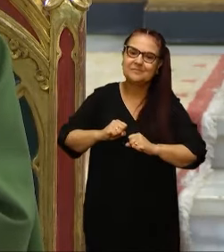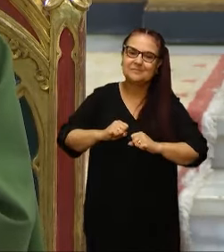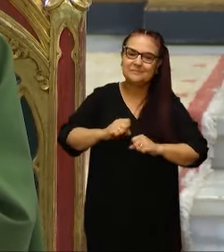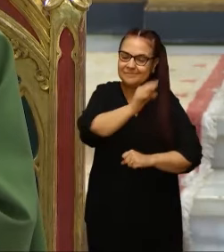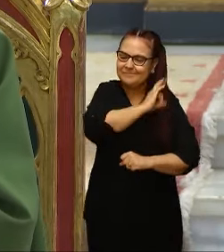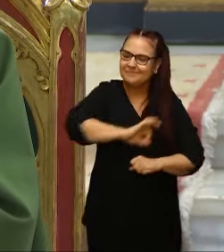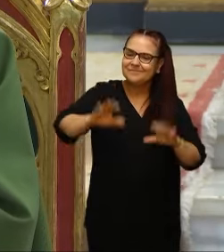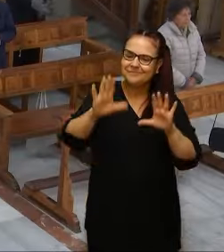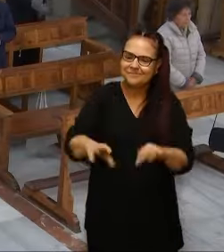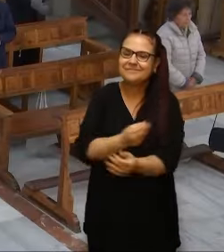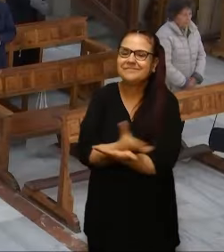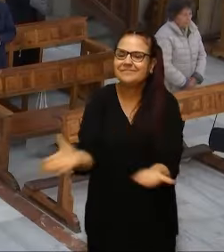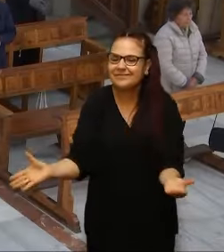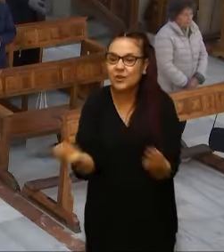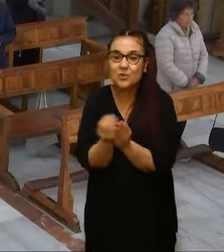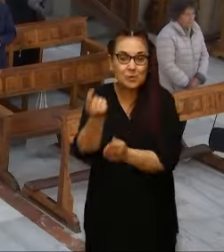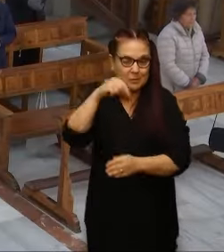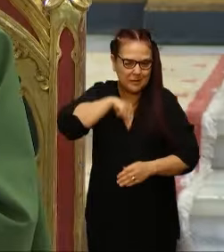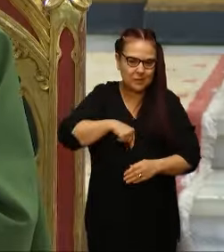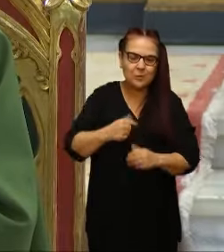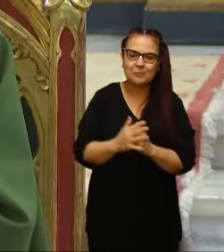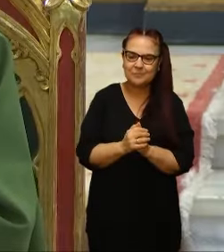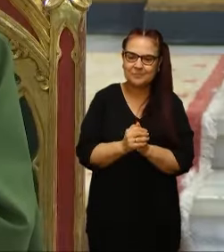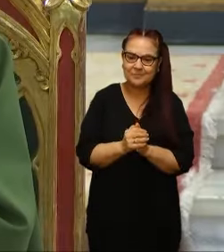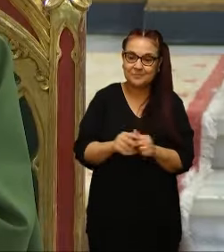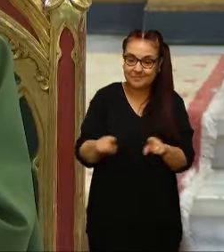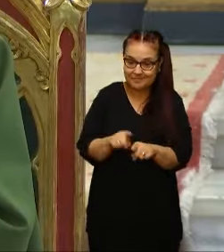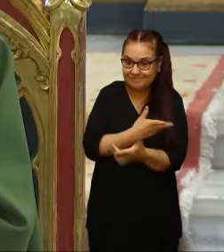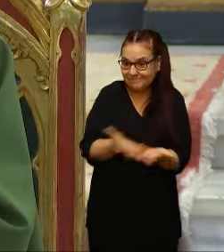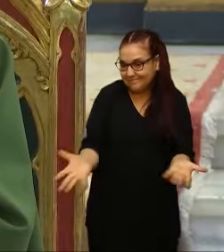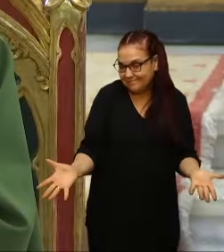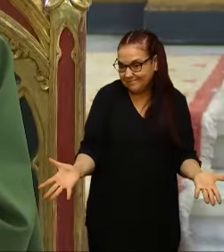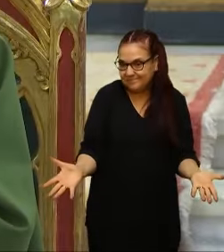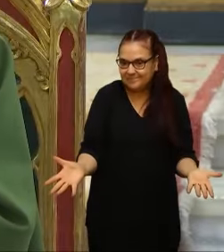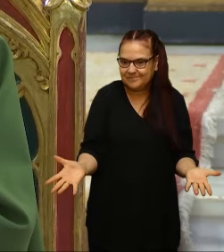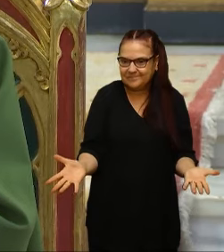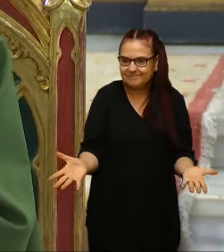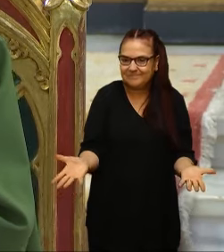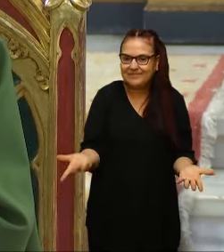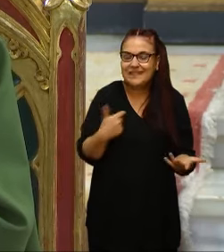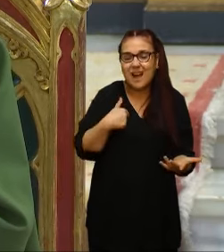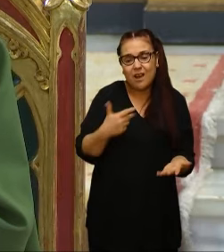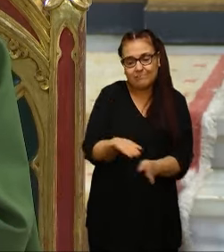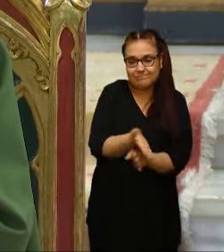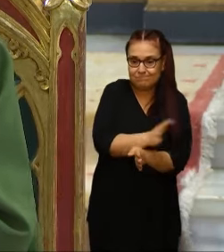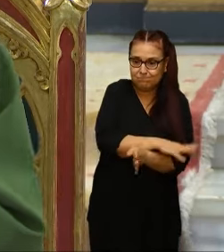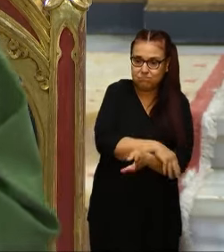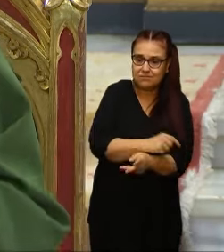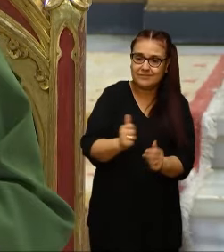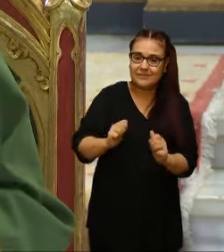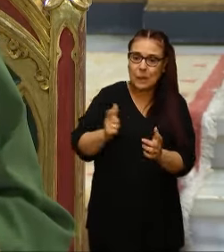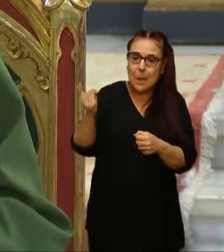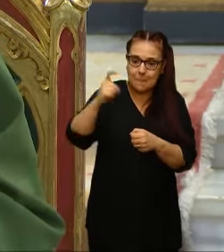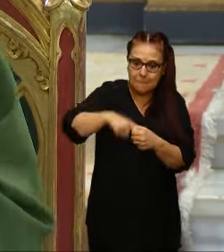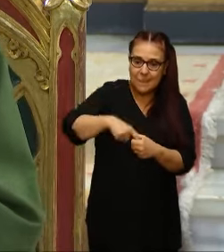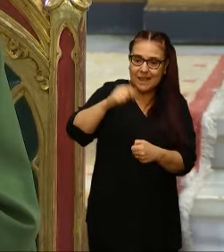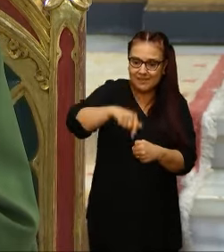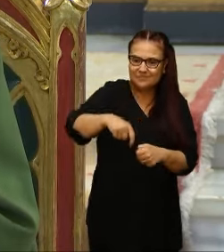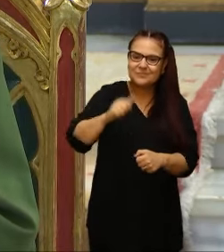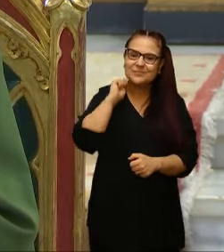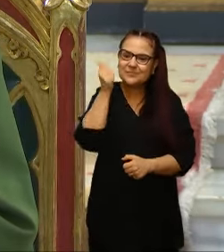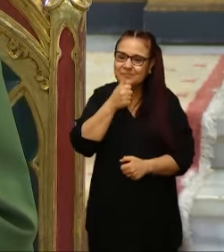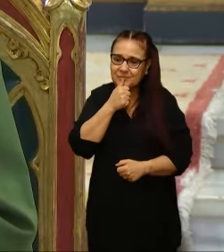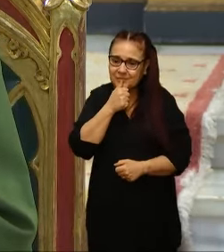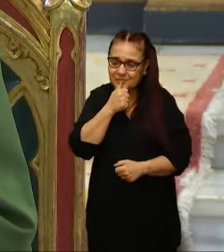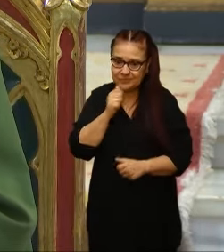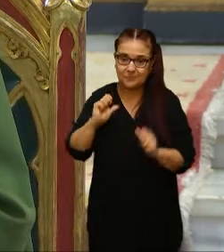el Señor esté con vosotros. Hermanos, antes de participar en estos